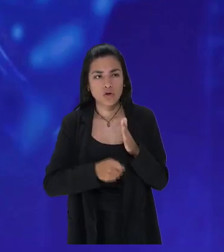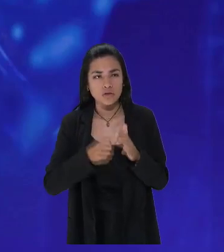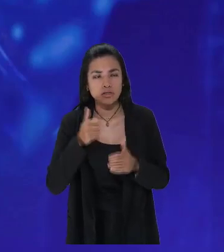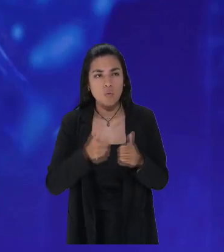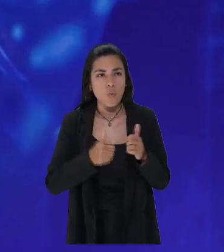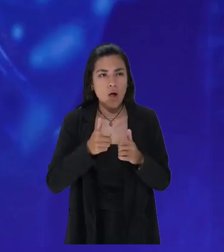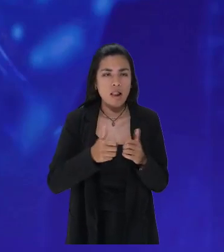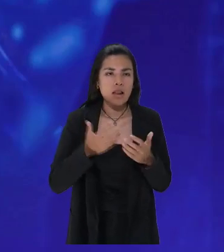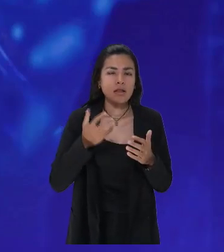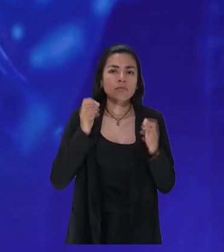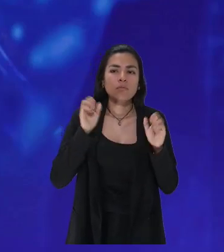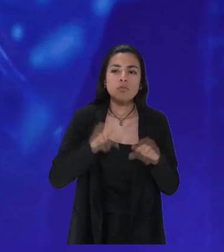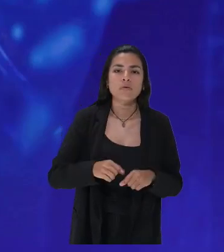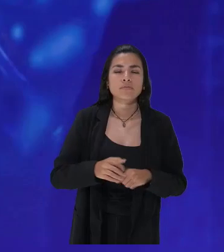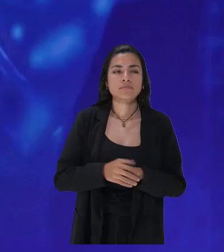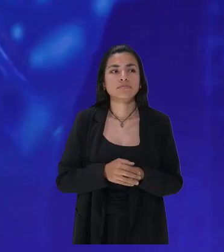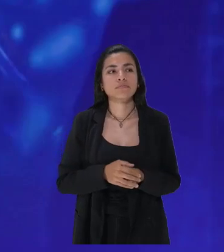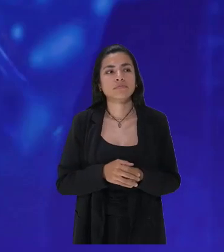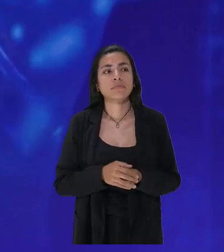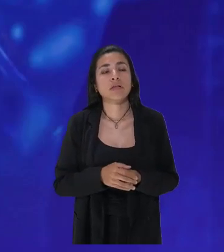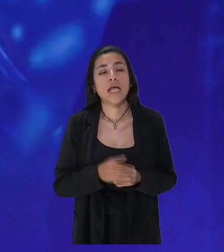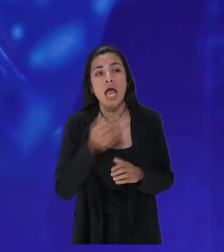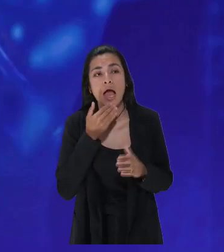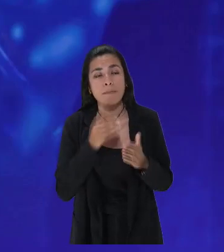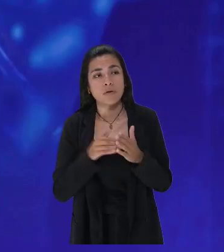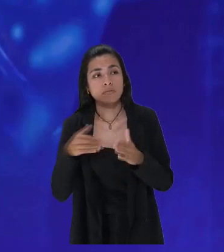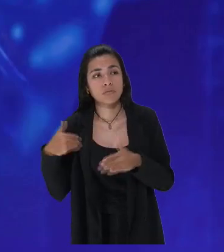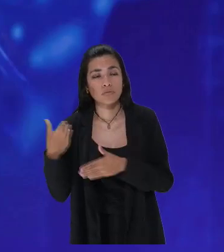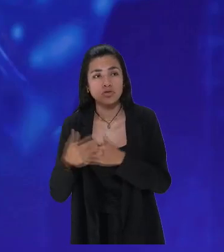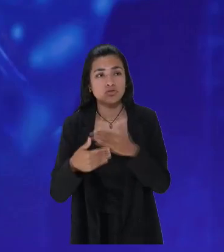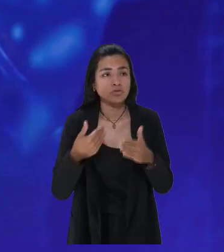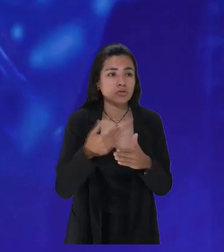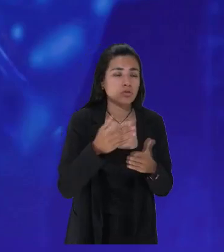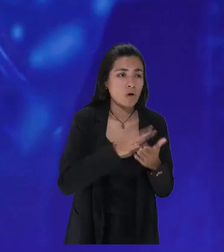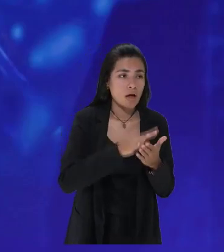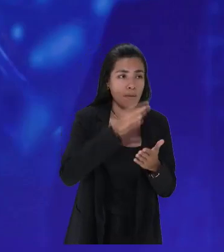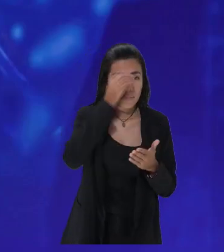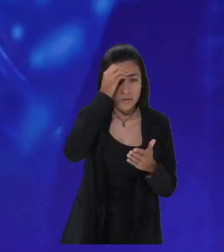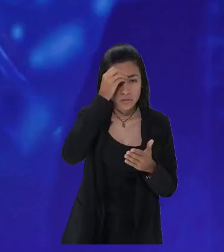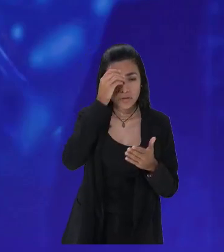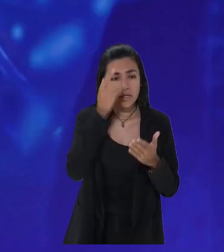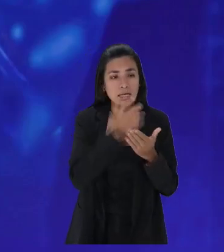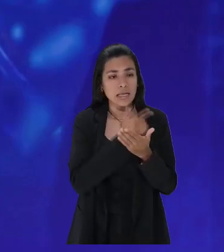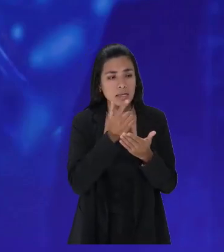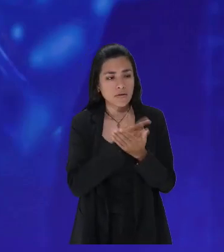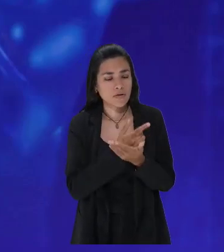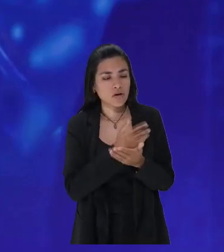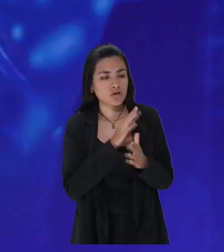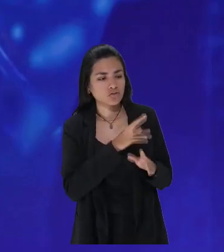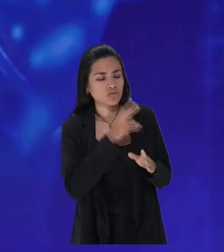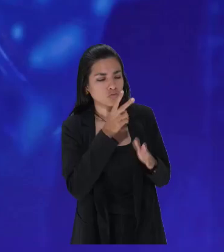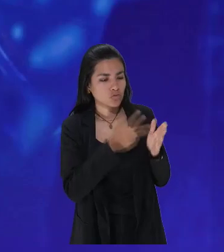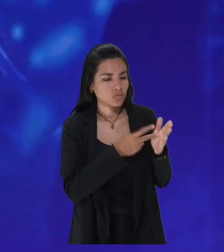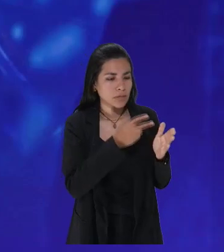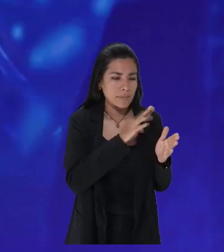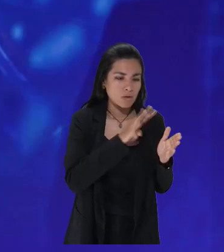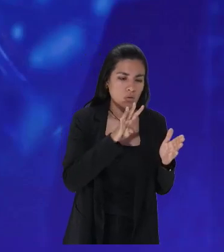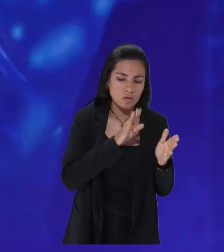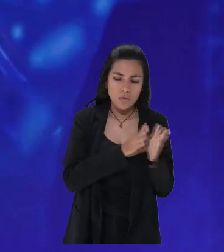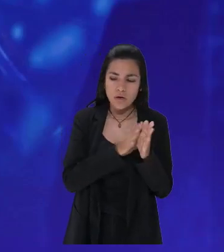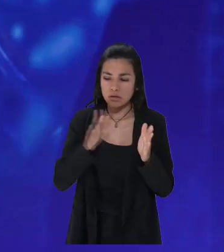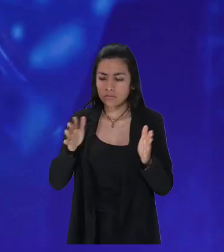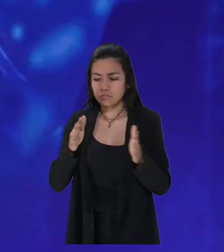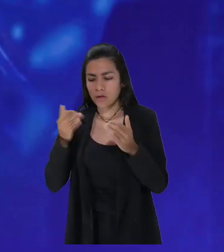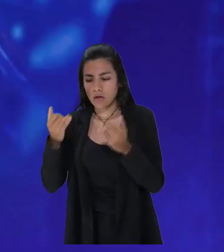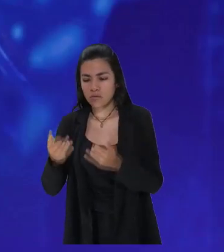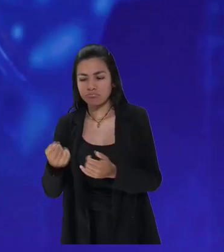colocamos un escalón adicional en el proceso de aprendizaje del libro que les muestro del 2024 al paciente? Entonces ahora